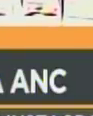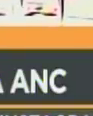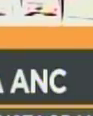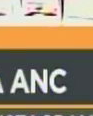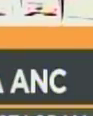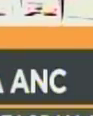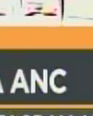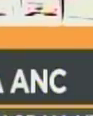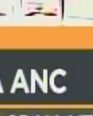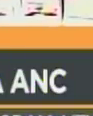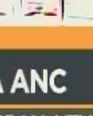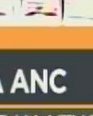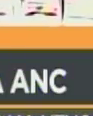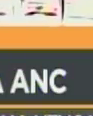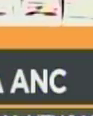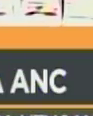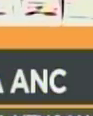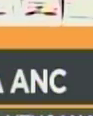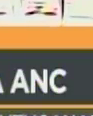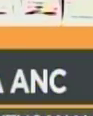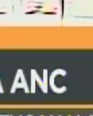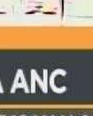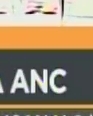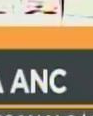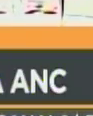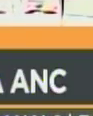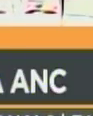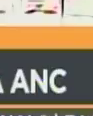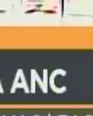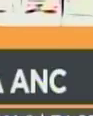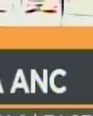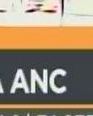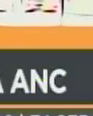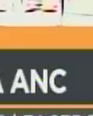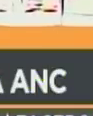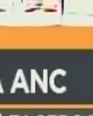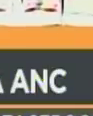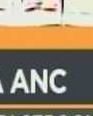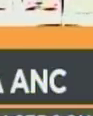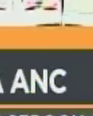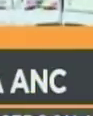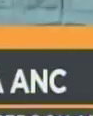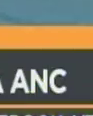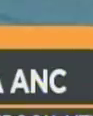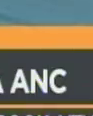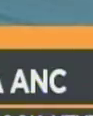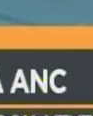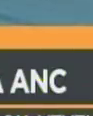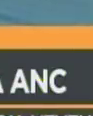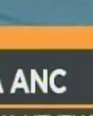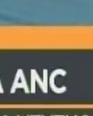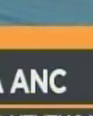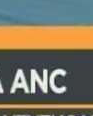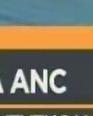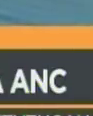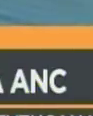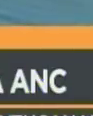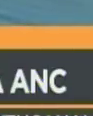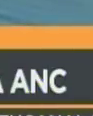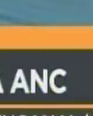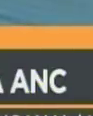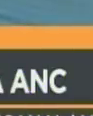perderá nuestra patria, no perderemos la paz, no perderemos la independencia. Eso es imposible siquiera